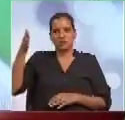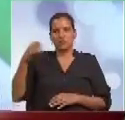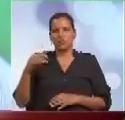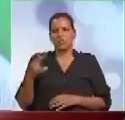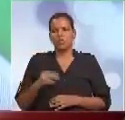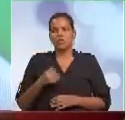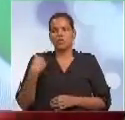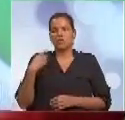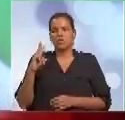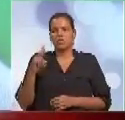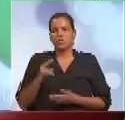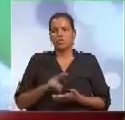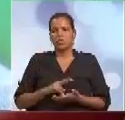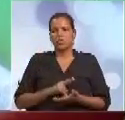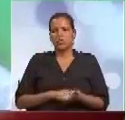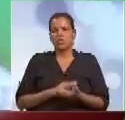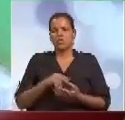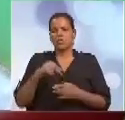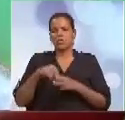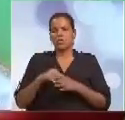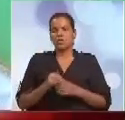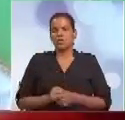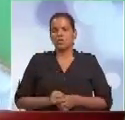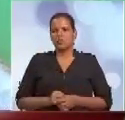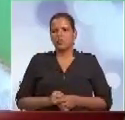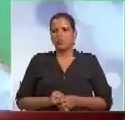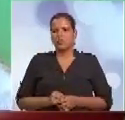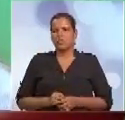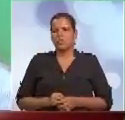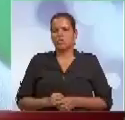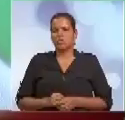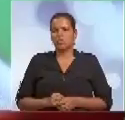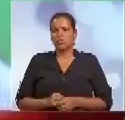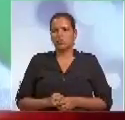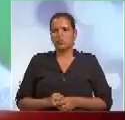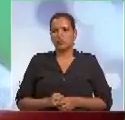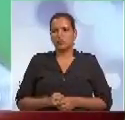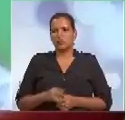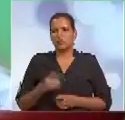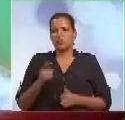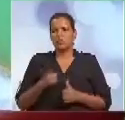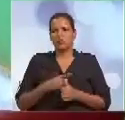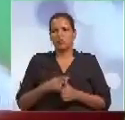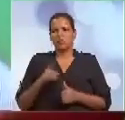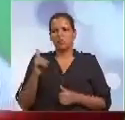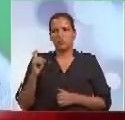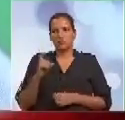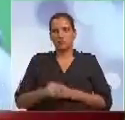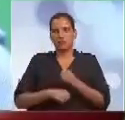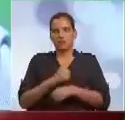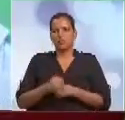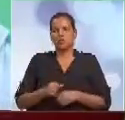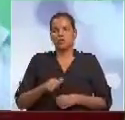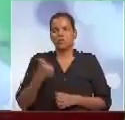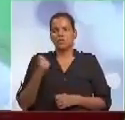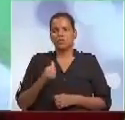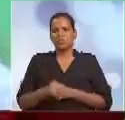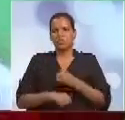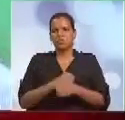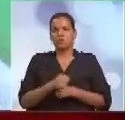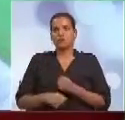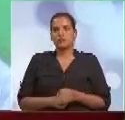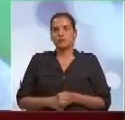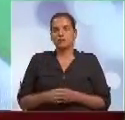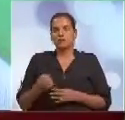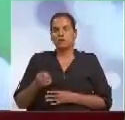dos nietos, criando, dos nietos. ¿Cuántos años tienes? El uno tiene 11 y el otro tiene 10. El